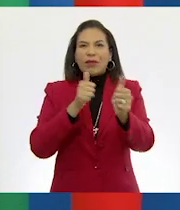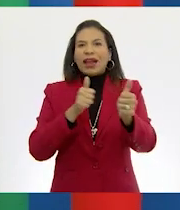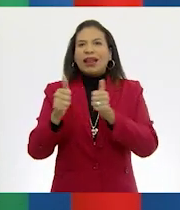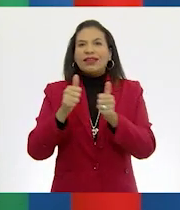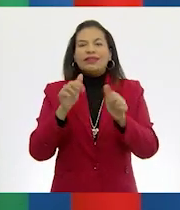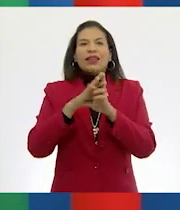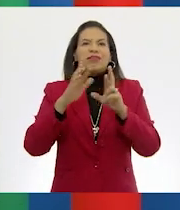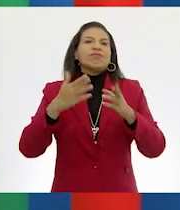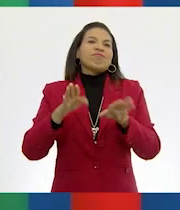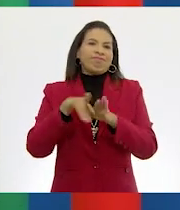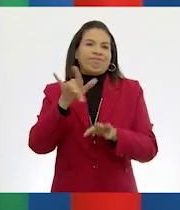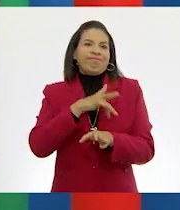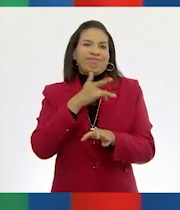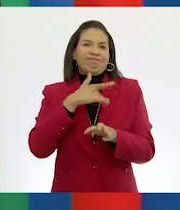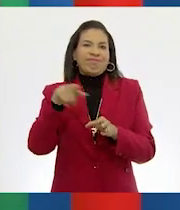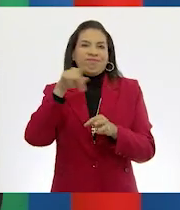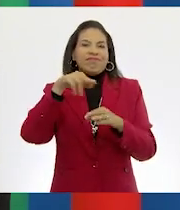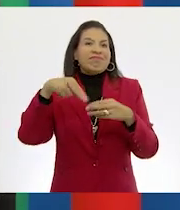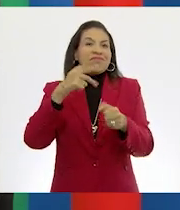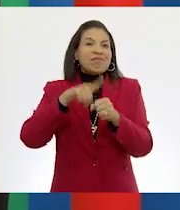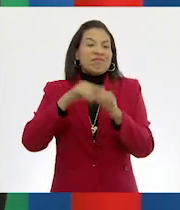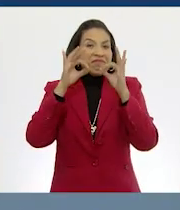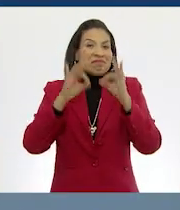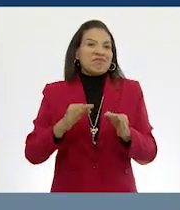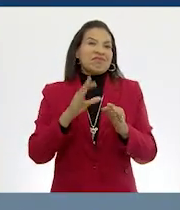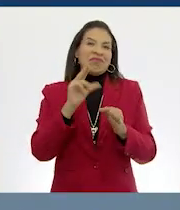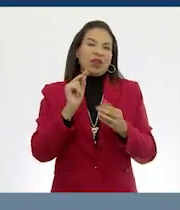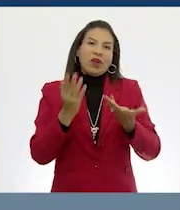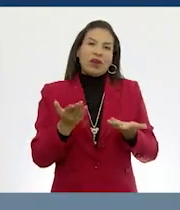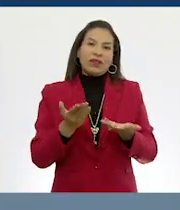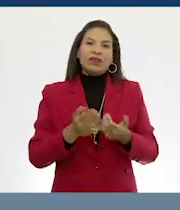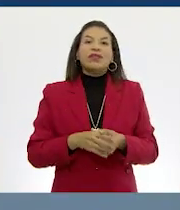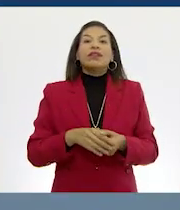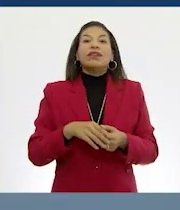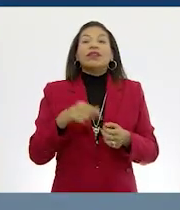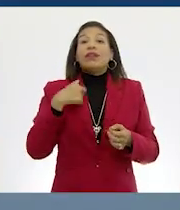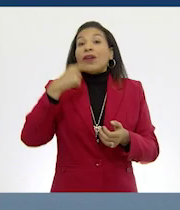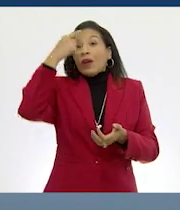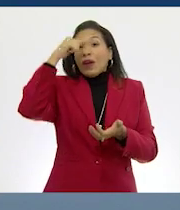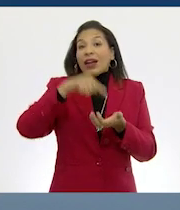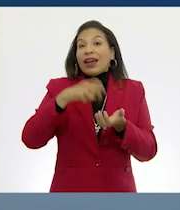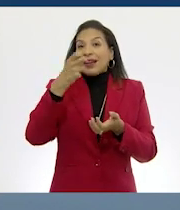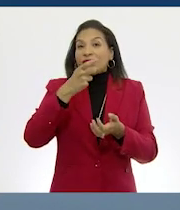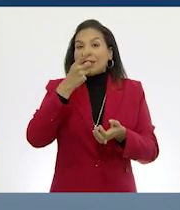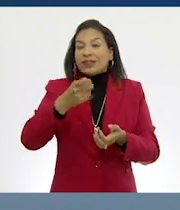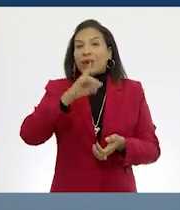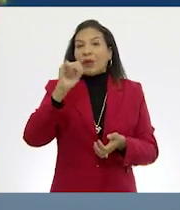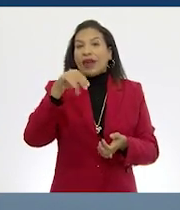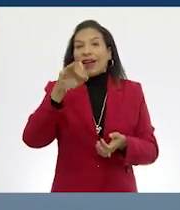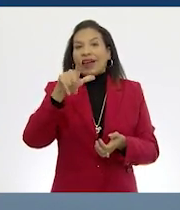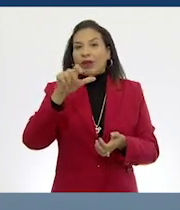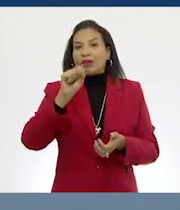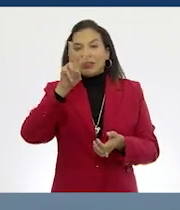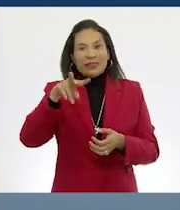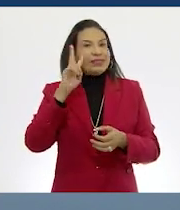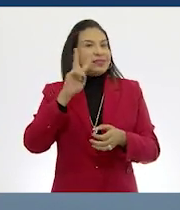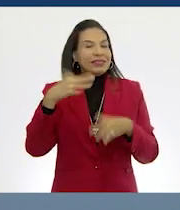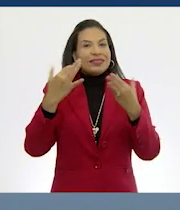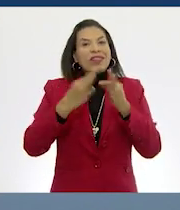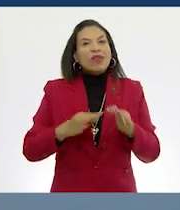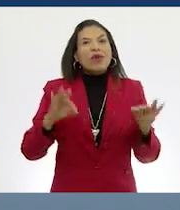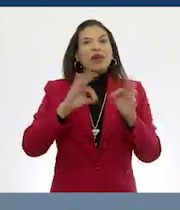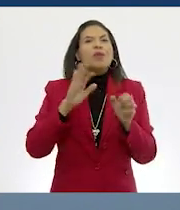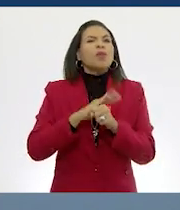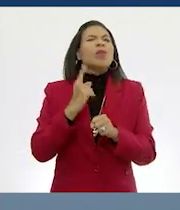que rompían el sentimiento de nación también. Ay, yo creo que esto que dice Juan Carlos es muy importante